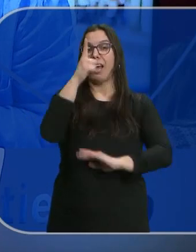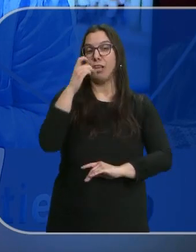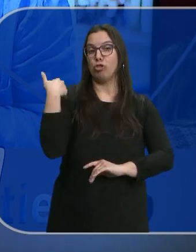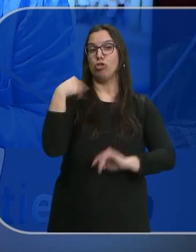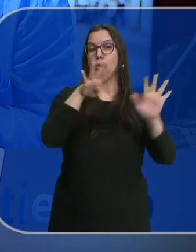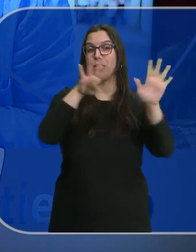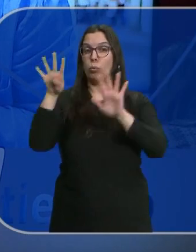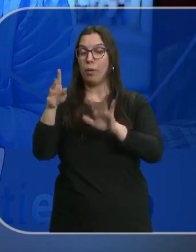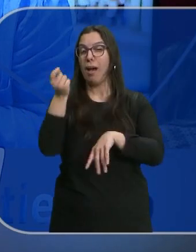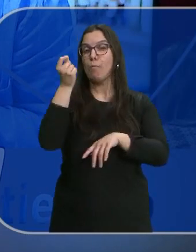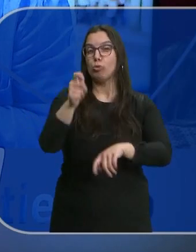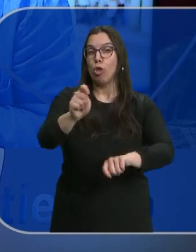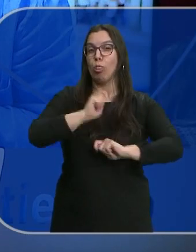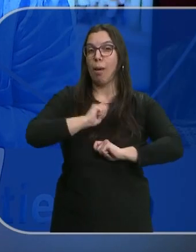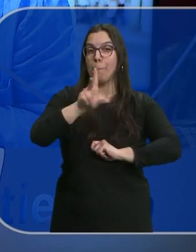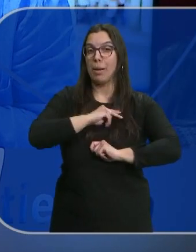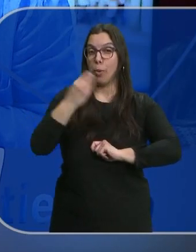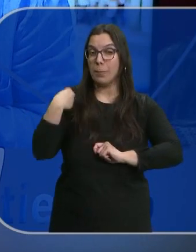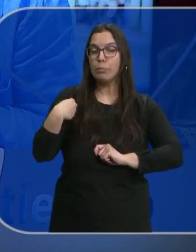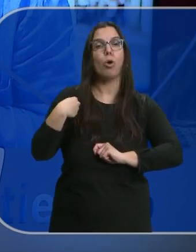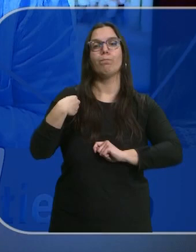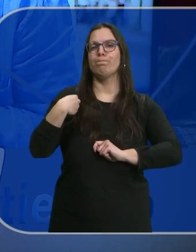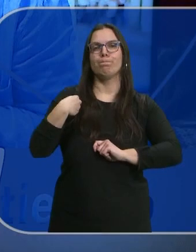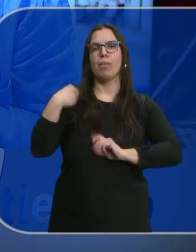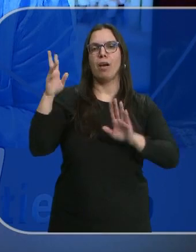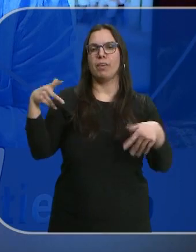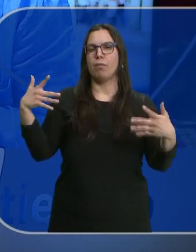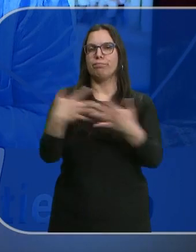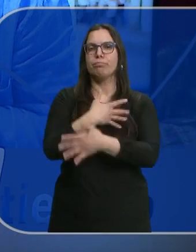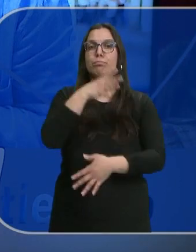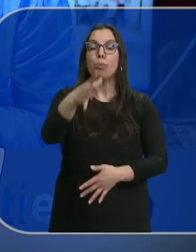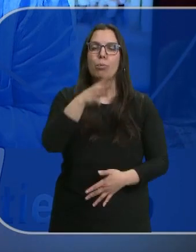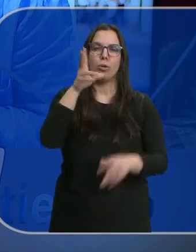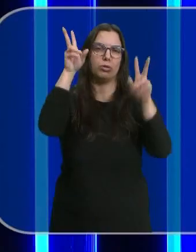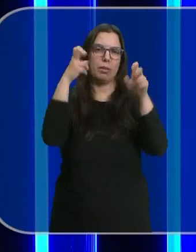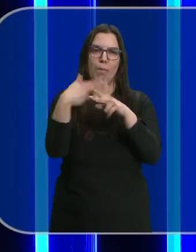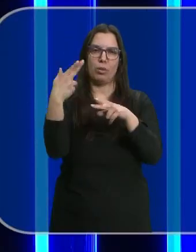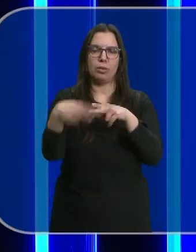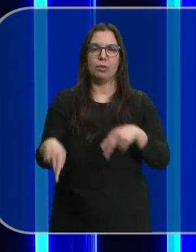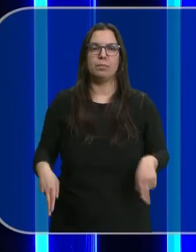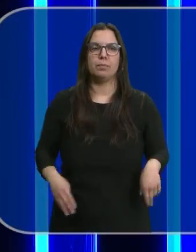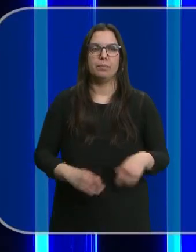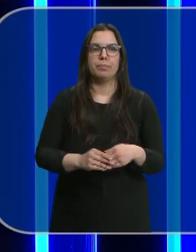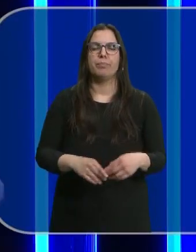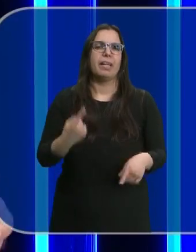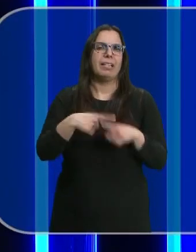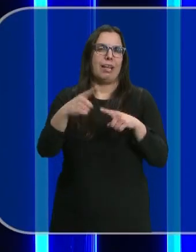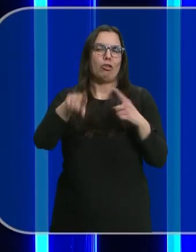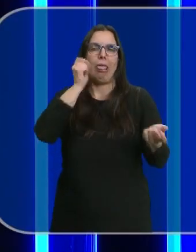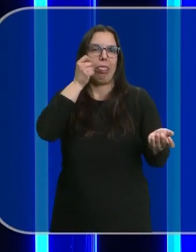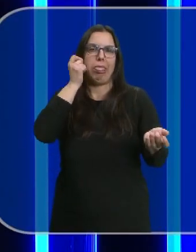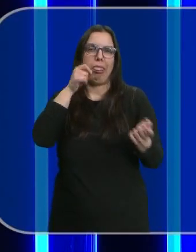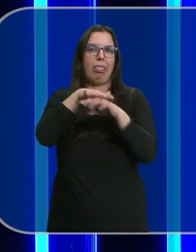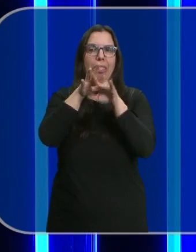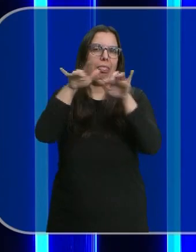año 99 estuvo a punto de conseguir el premio, pero no lo obtuvo por motivos políticos. Estas cosas se saben, se filtran,